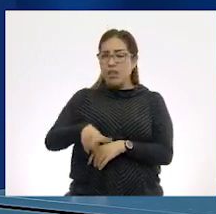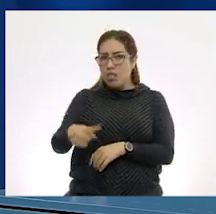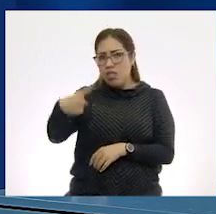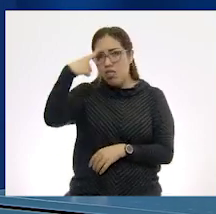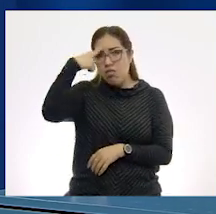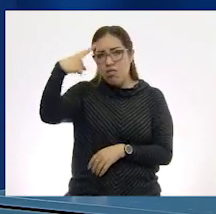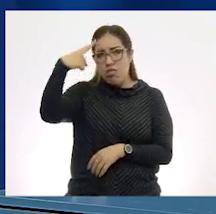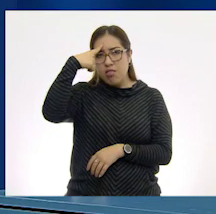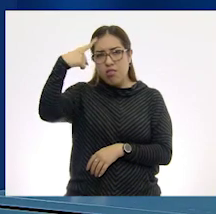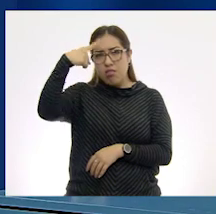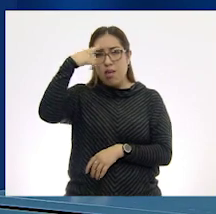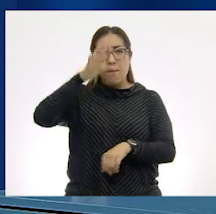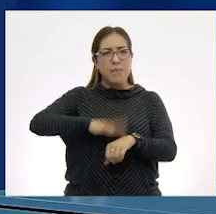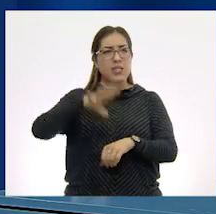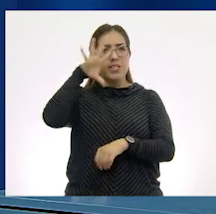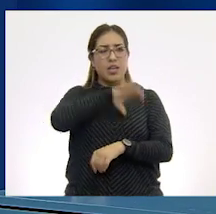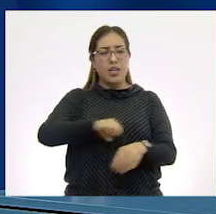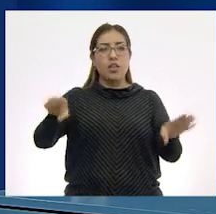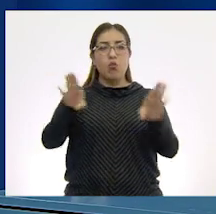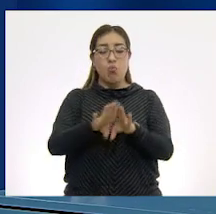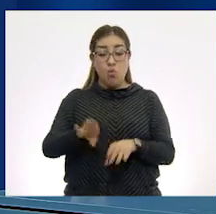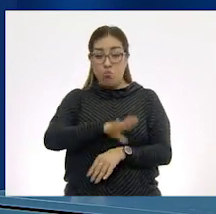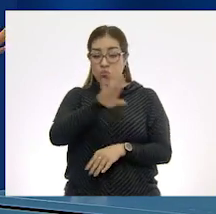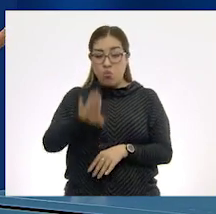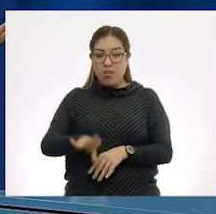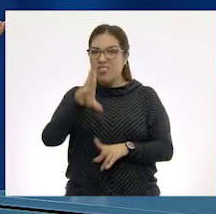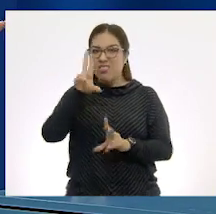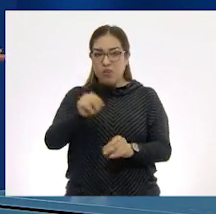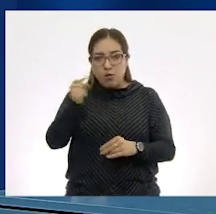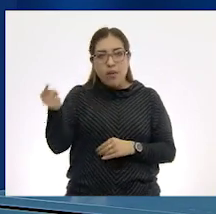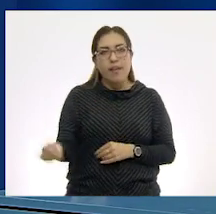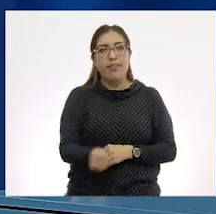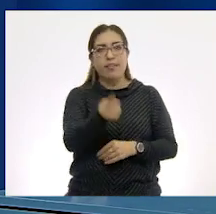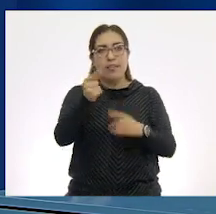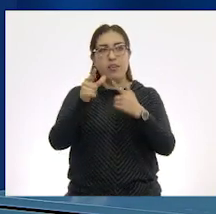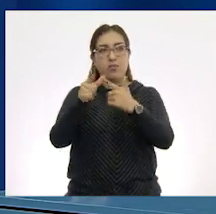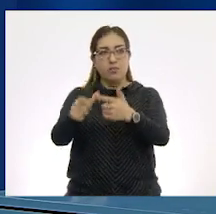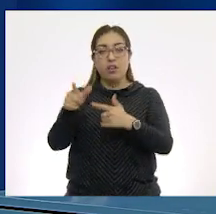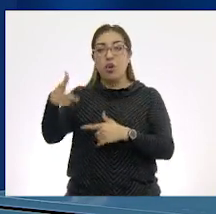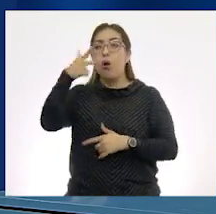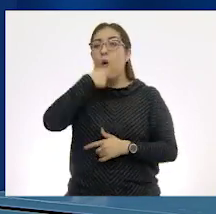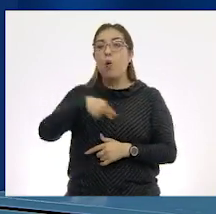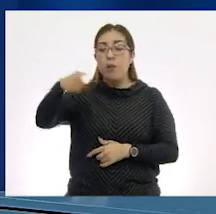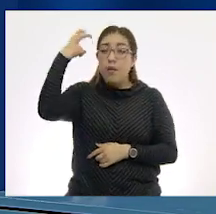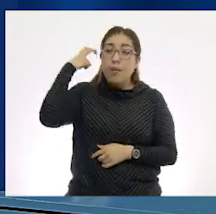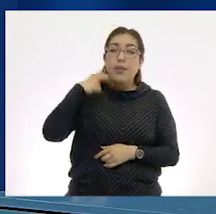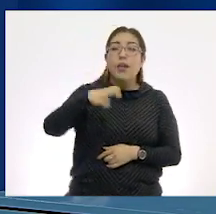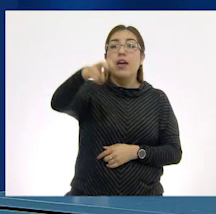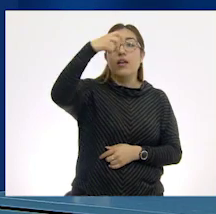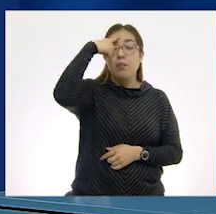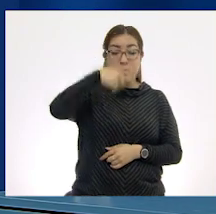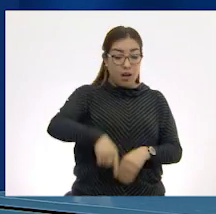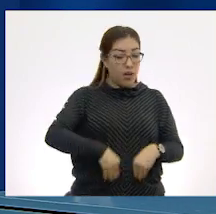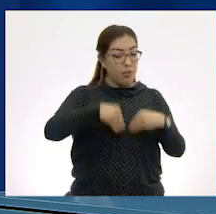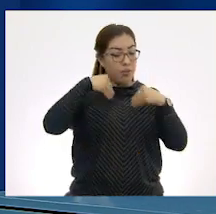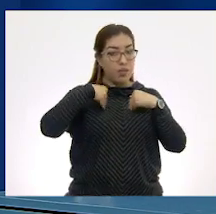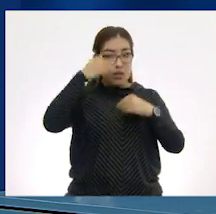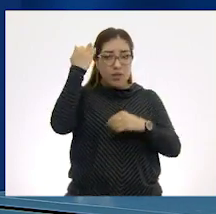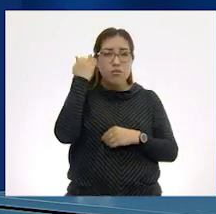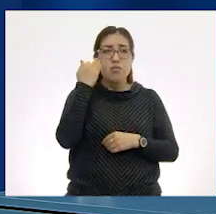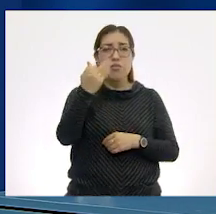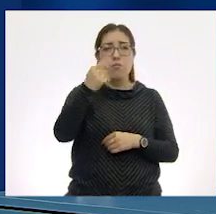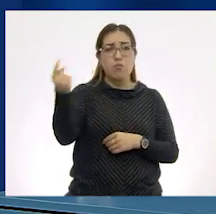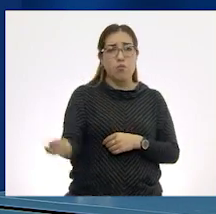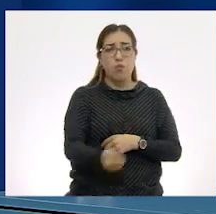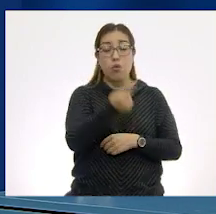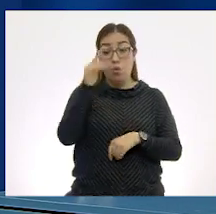el tema de la inmortalidad e hizo un viaje para buscar el elixir que le diera la vida eterna. Por eso pidió que al